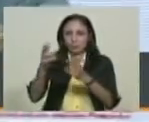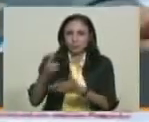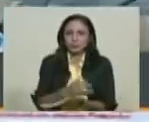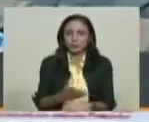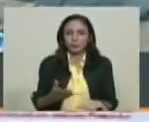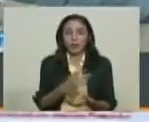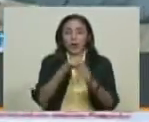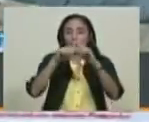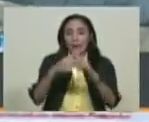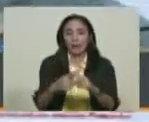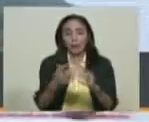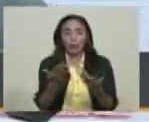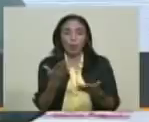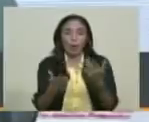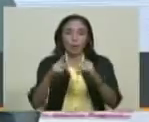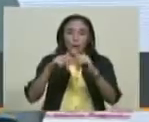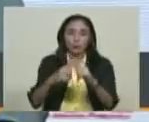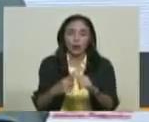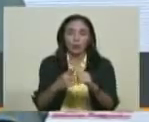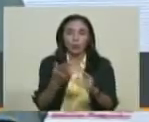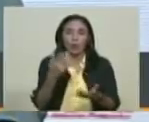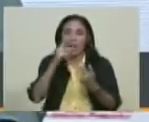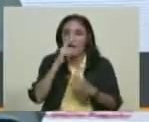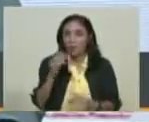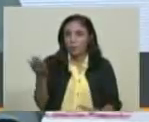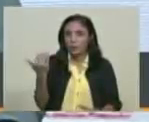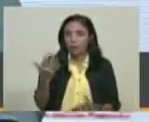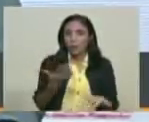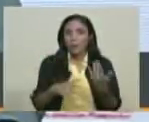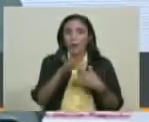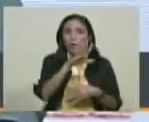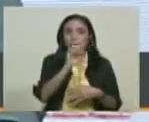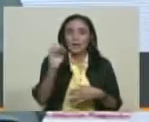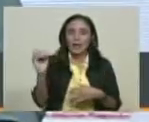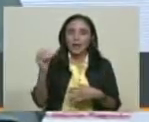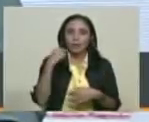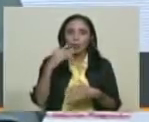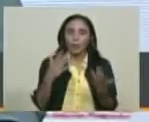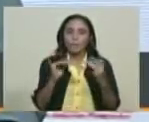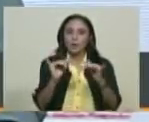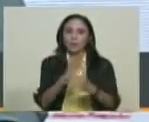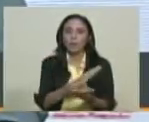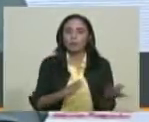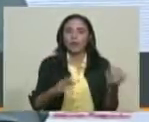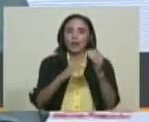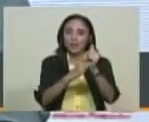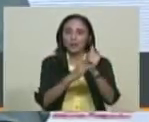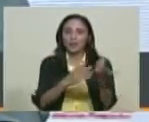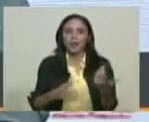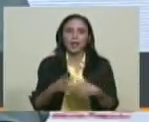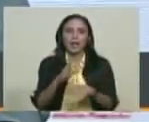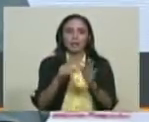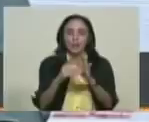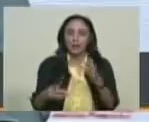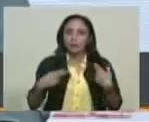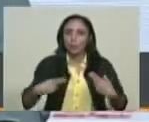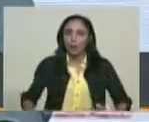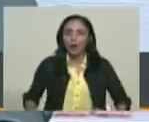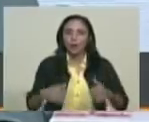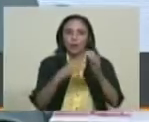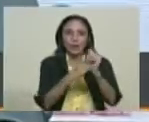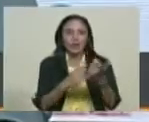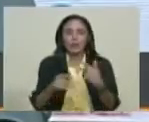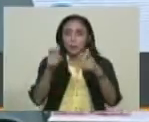Se calcula solamente en el último año más de 500 líderes de derechos humanos, sociales, políticos asesinados